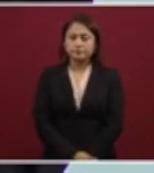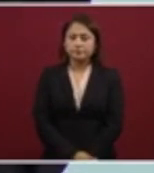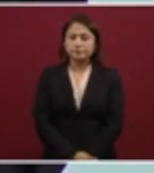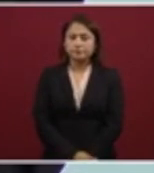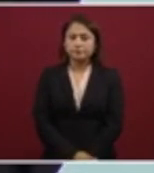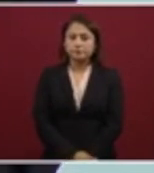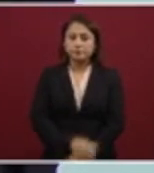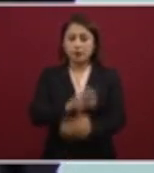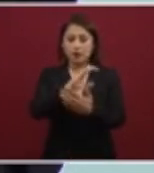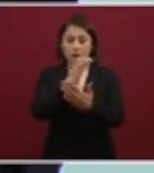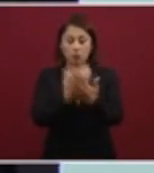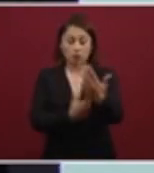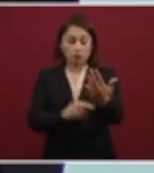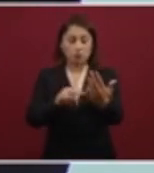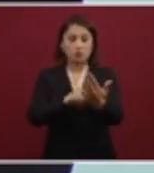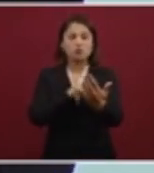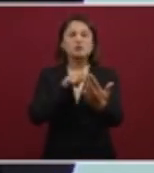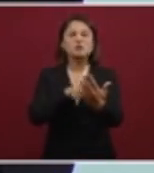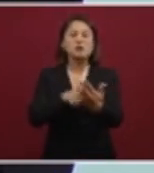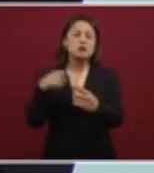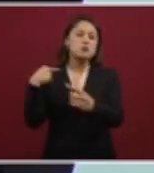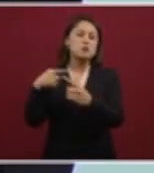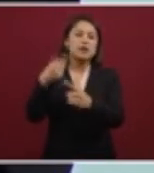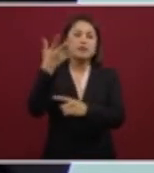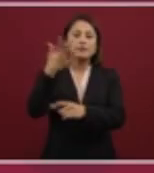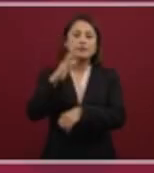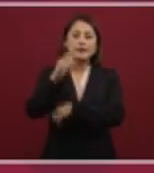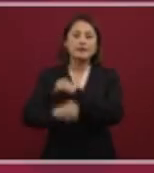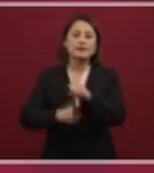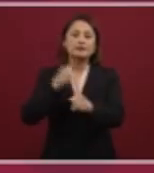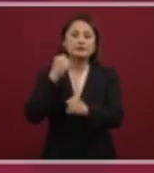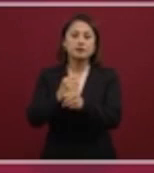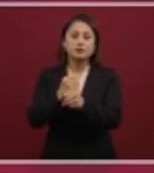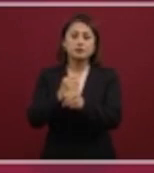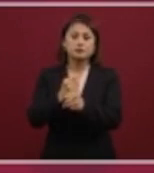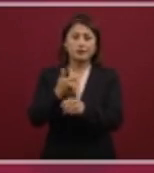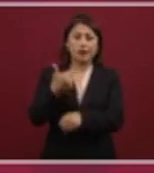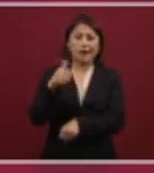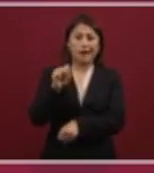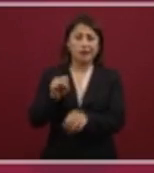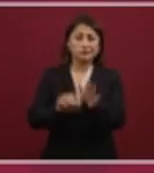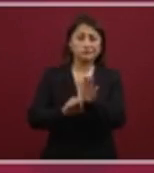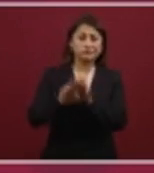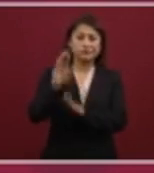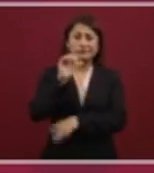Manejaron el contrato como 10 años, no aumentó la producción de gas